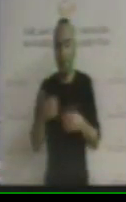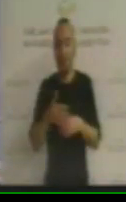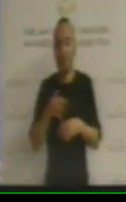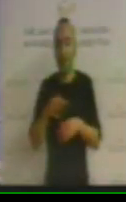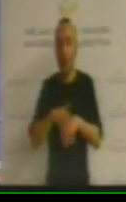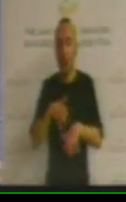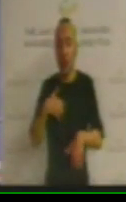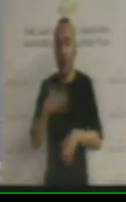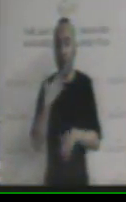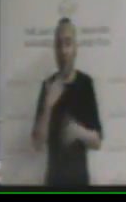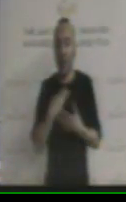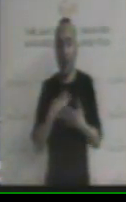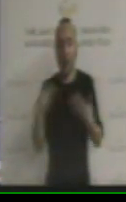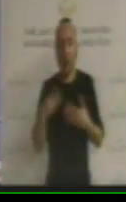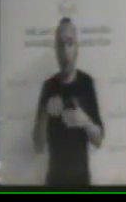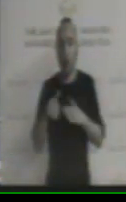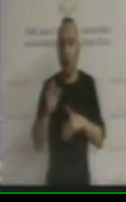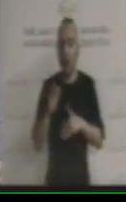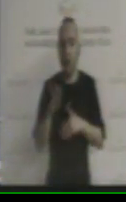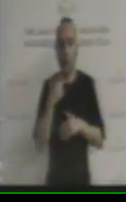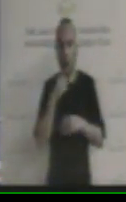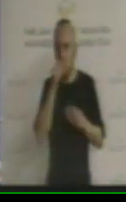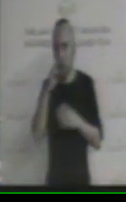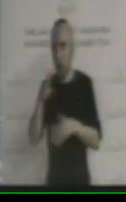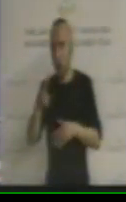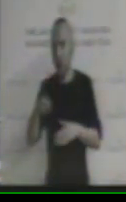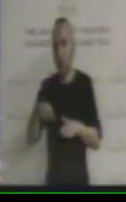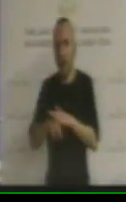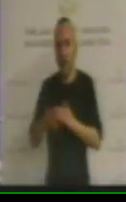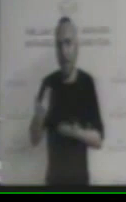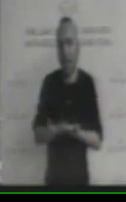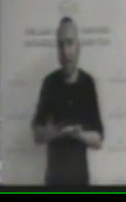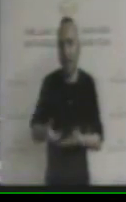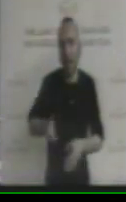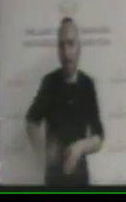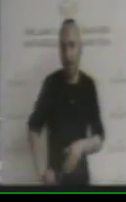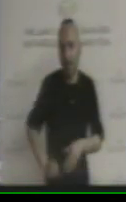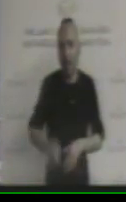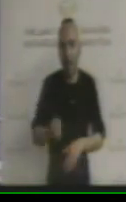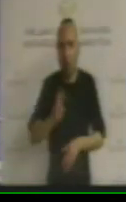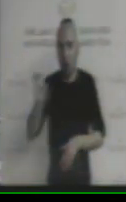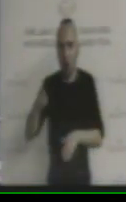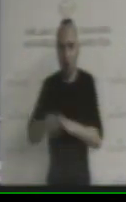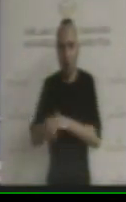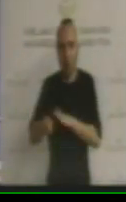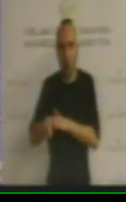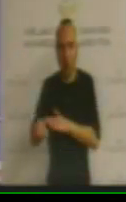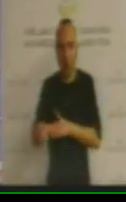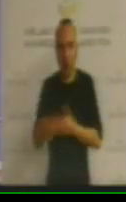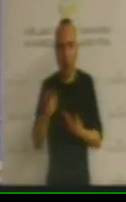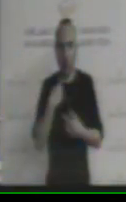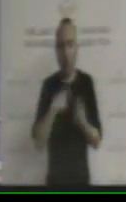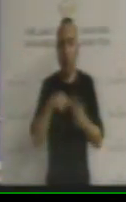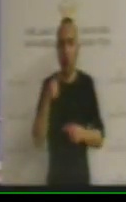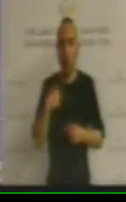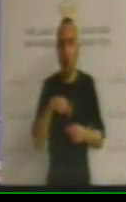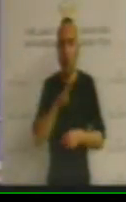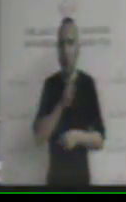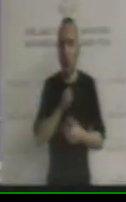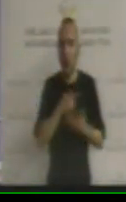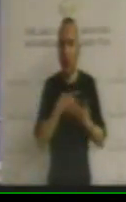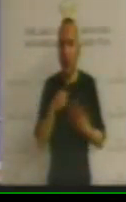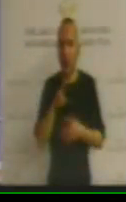es sustituida por la renta garantizada y otros recursos en medio ambiente. El presupuesto autorizado para 2016 y